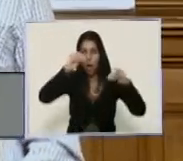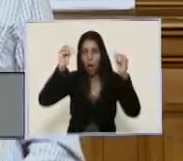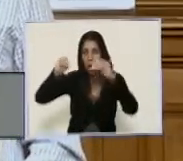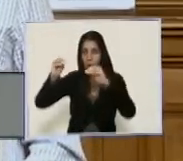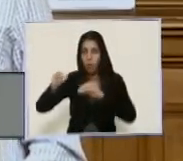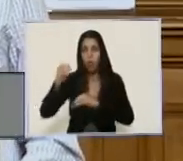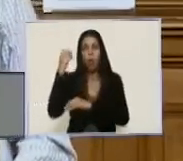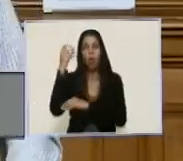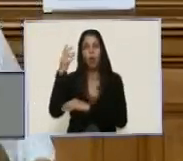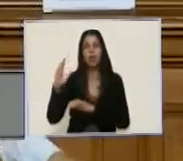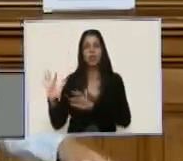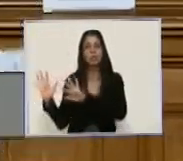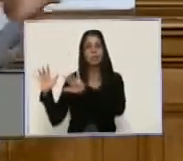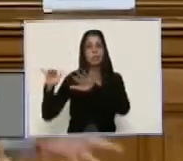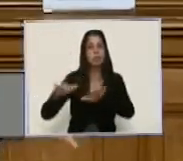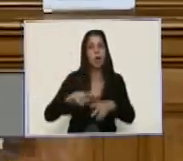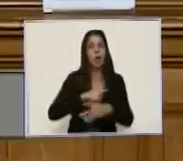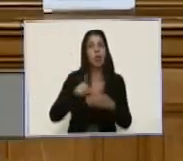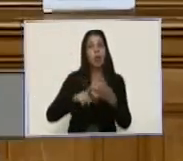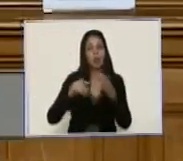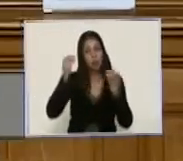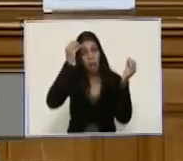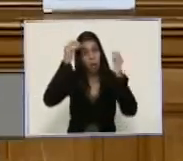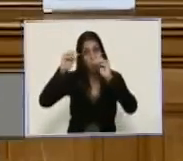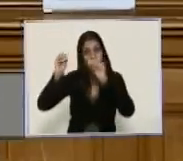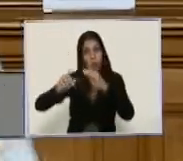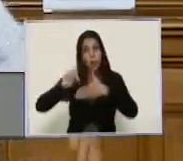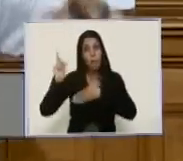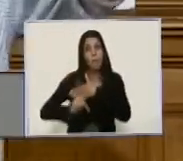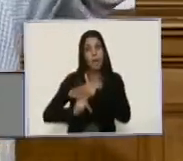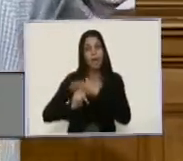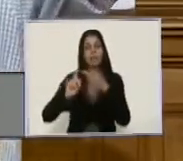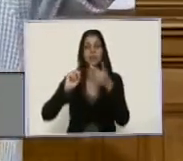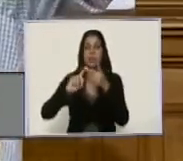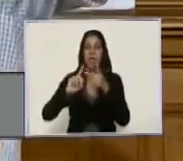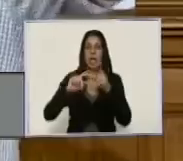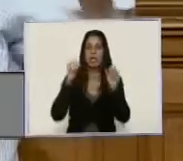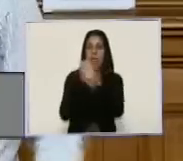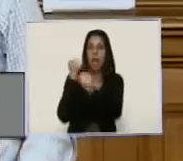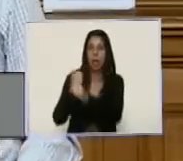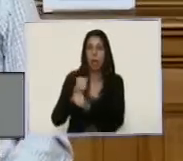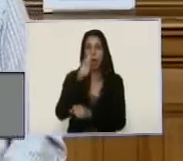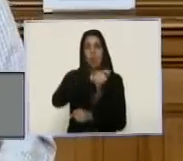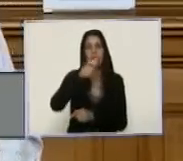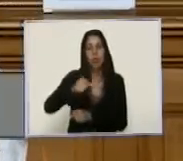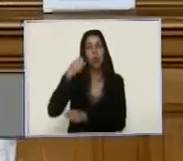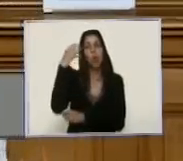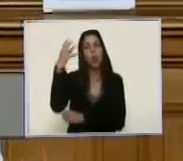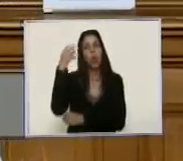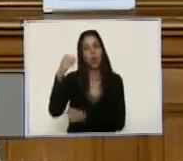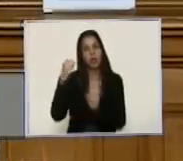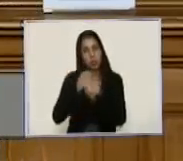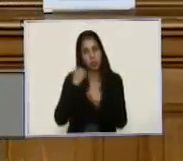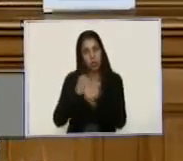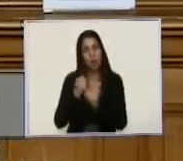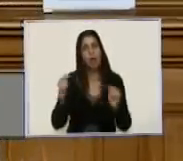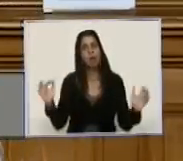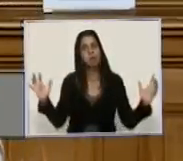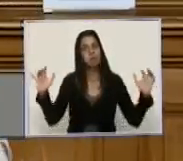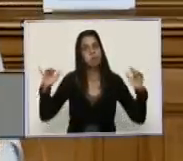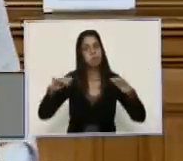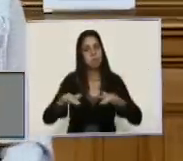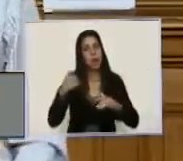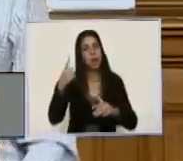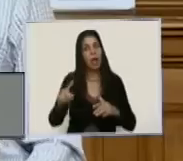congreso, a nivel de la clase obrera y sus congresos que se vienen haciendo a nivel